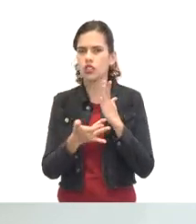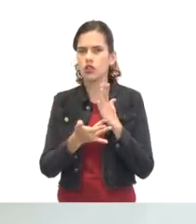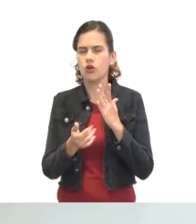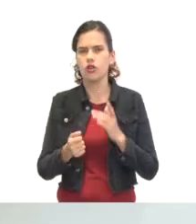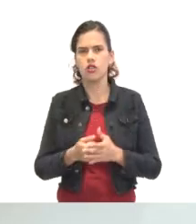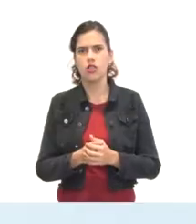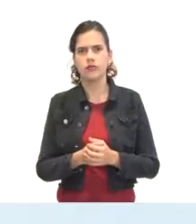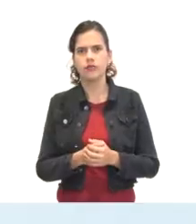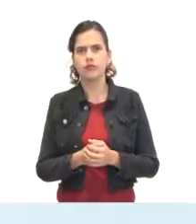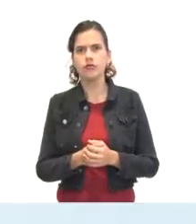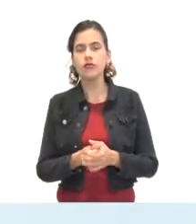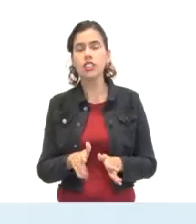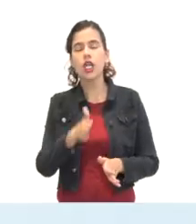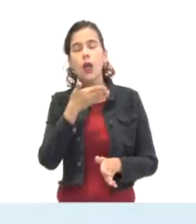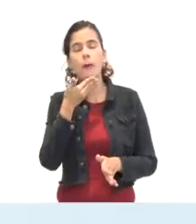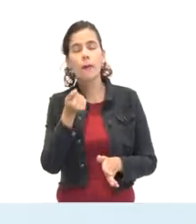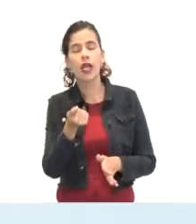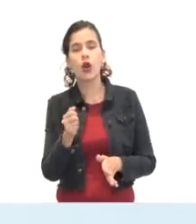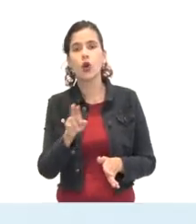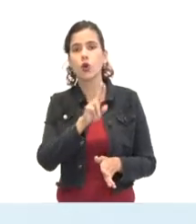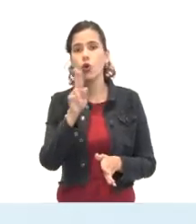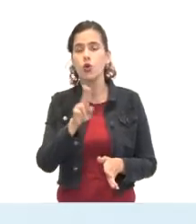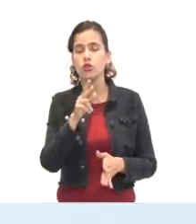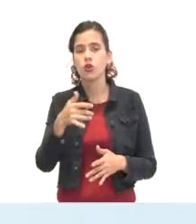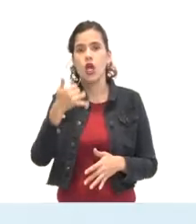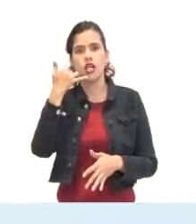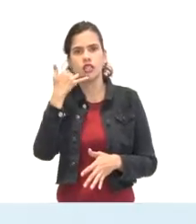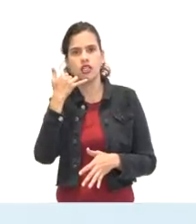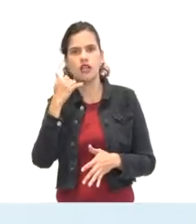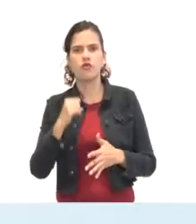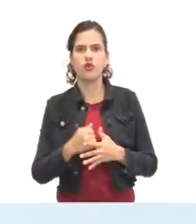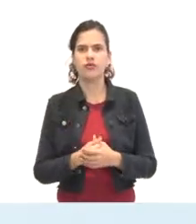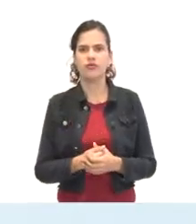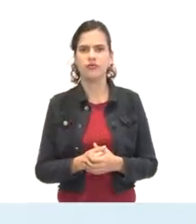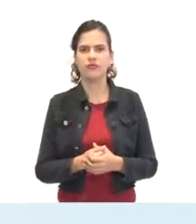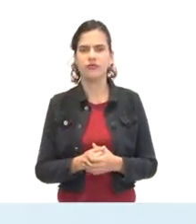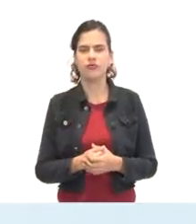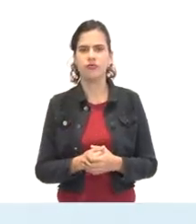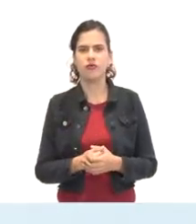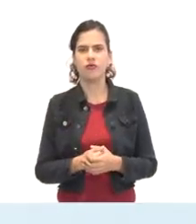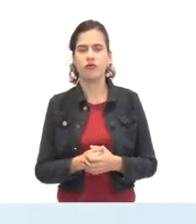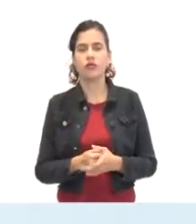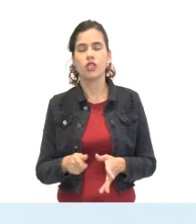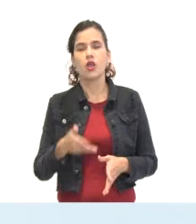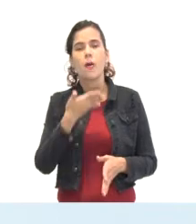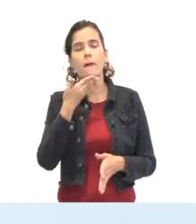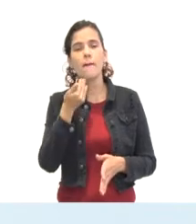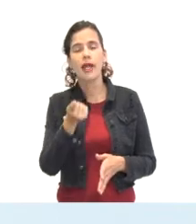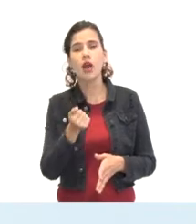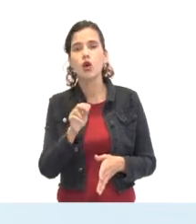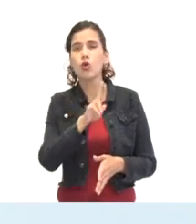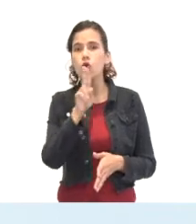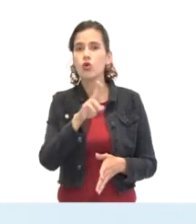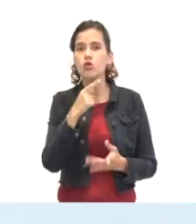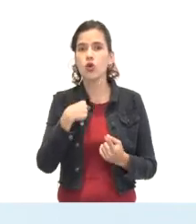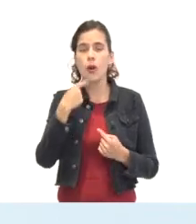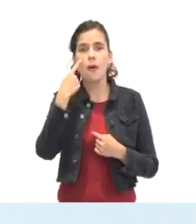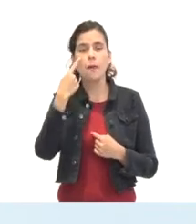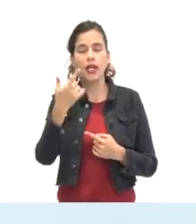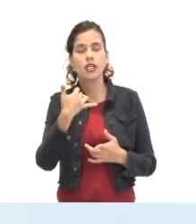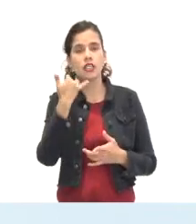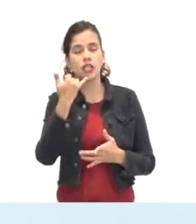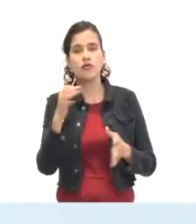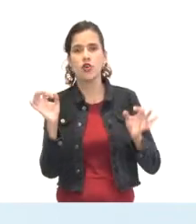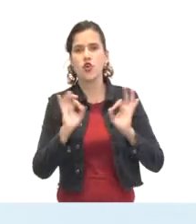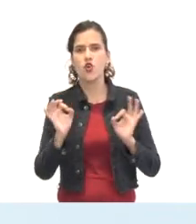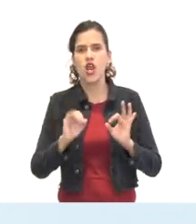tecnología, a darle un mejor uso al teléfono celular, ¿verdad? Un mejor uso, darnos cuenta que el teléfono